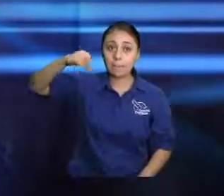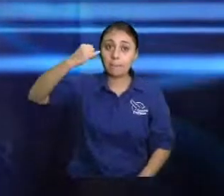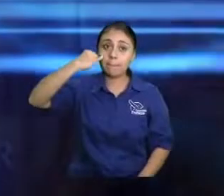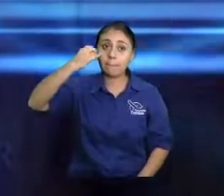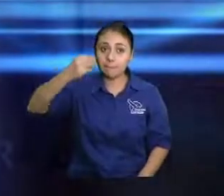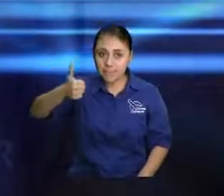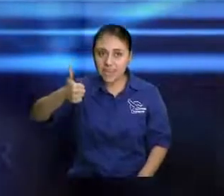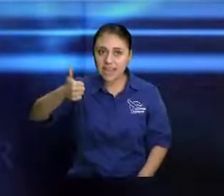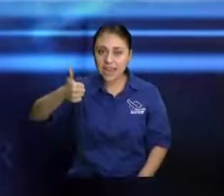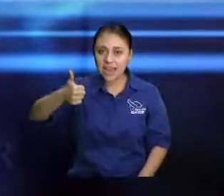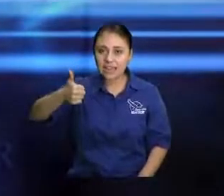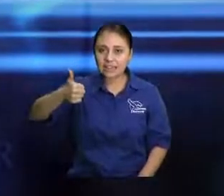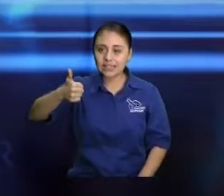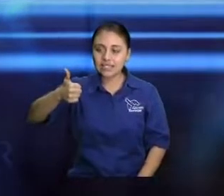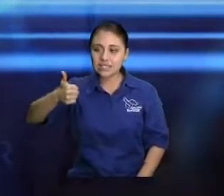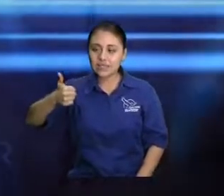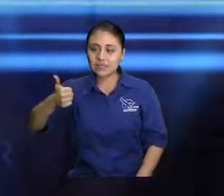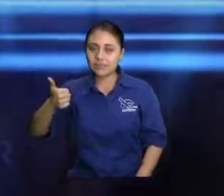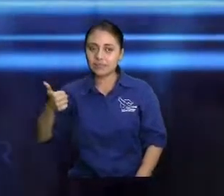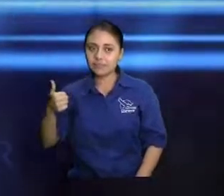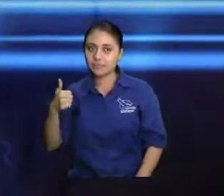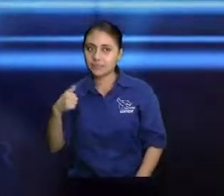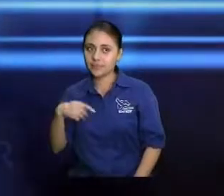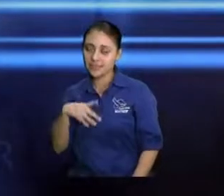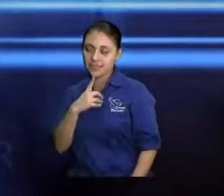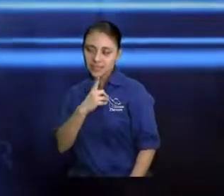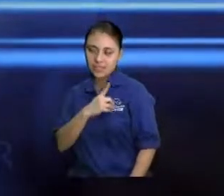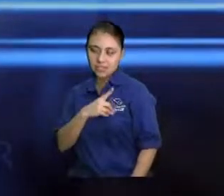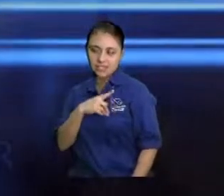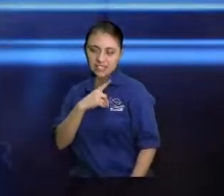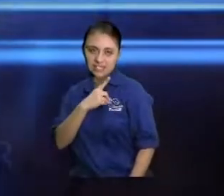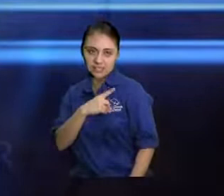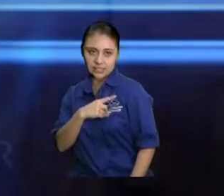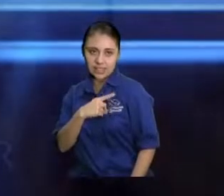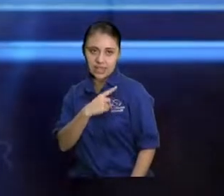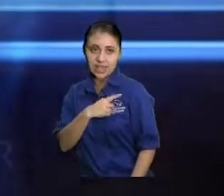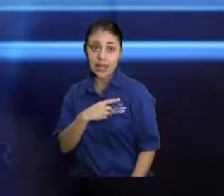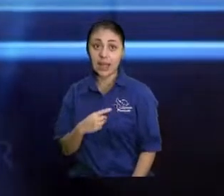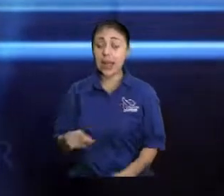el carro que tenía Pablo Escobar.